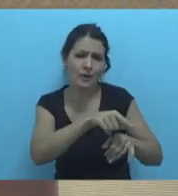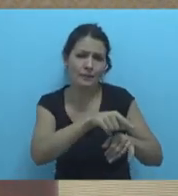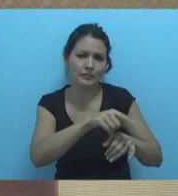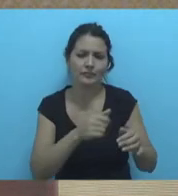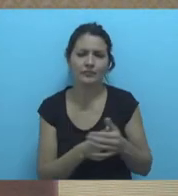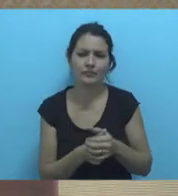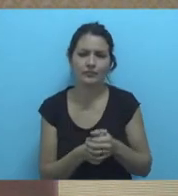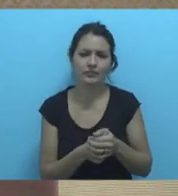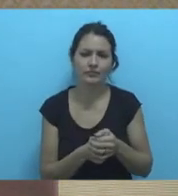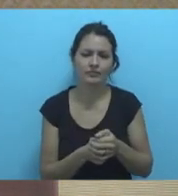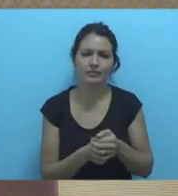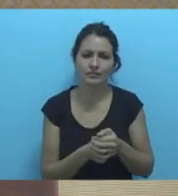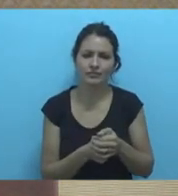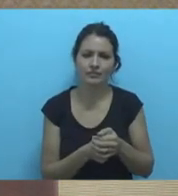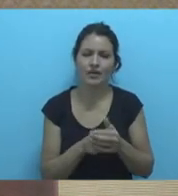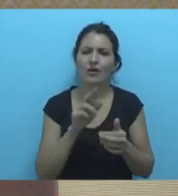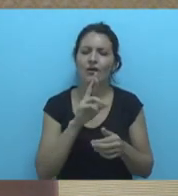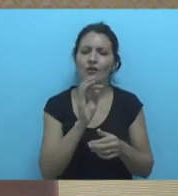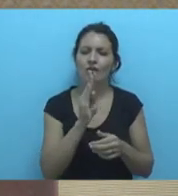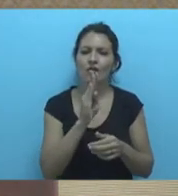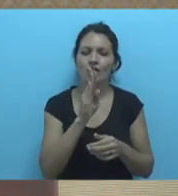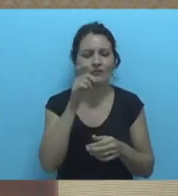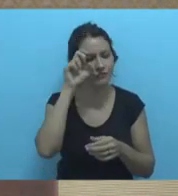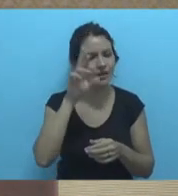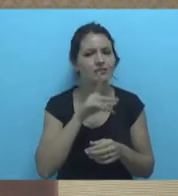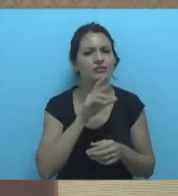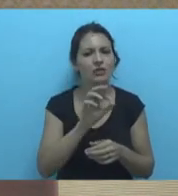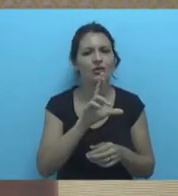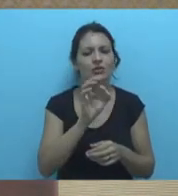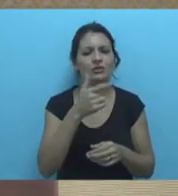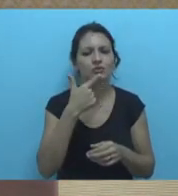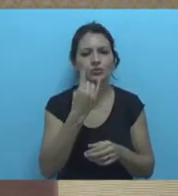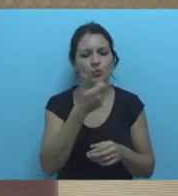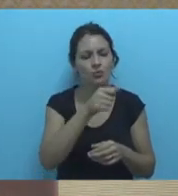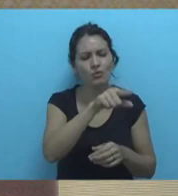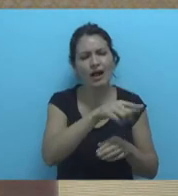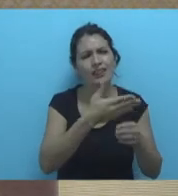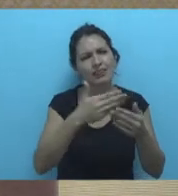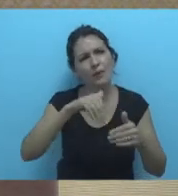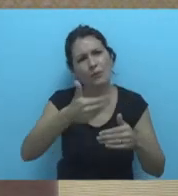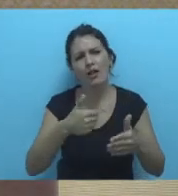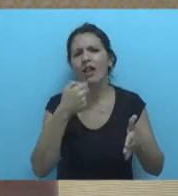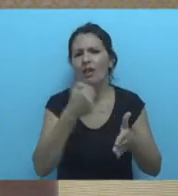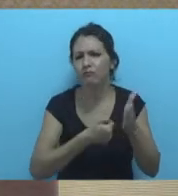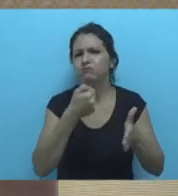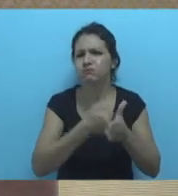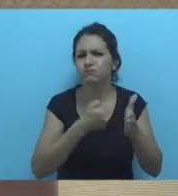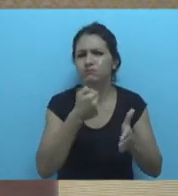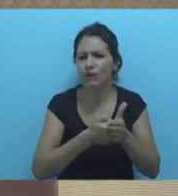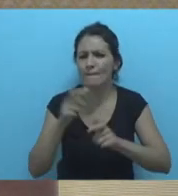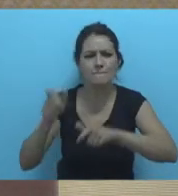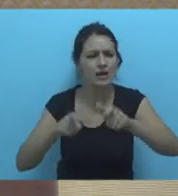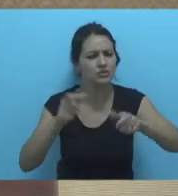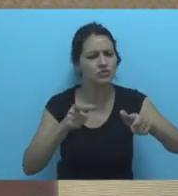brillante, presidente del Colegio de Abogados de Rosario, Roberto Rosúa. Después hizo una campaña de salvataje de muchísima